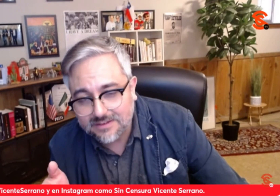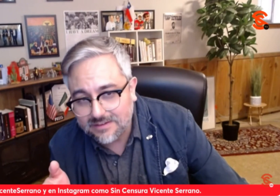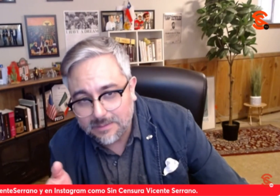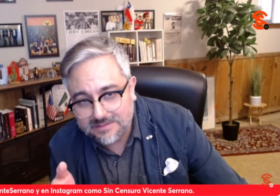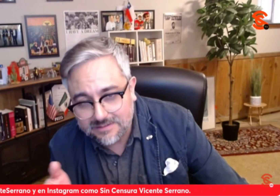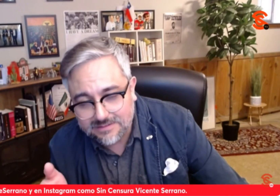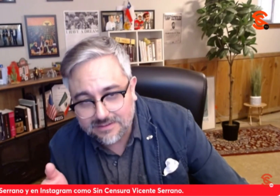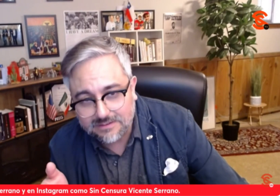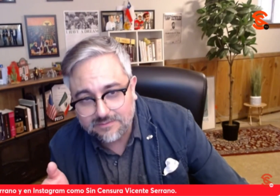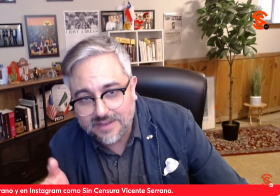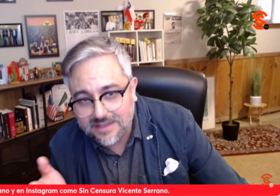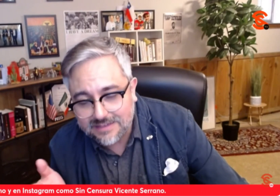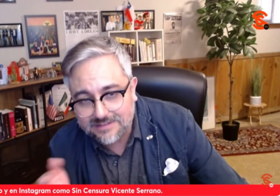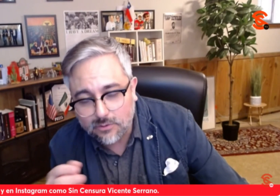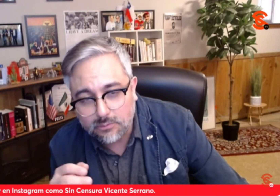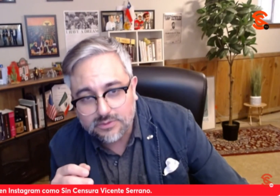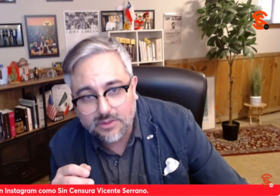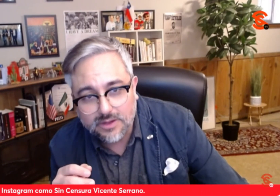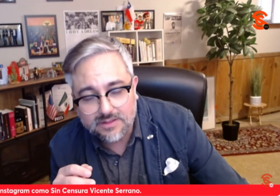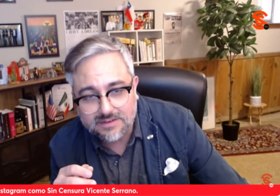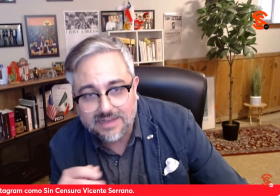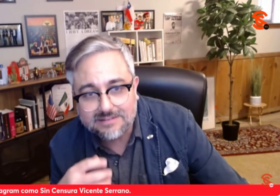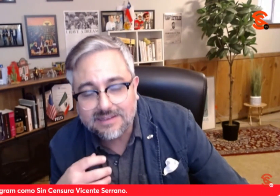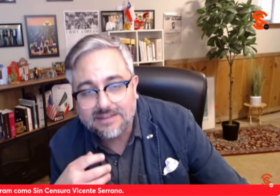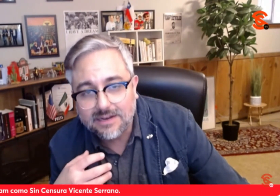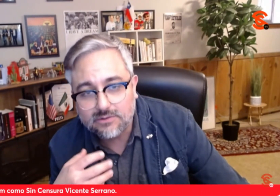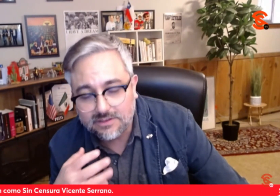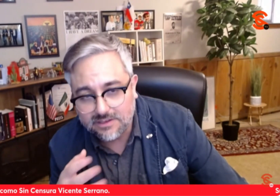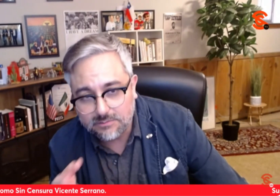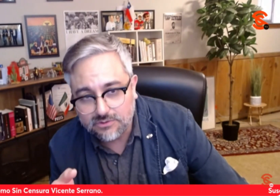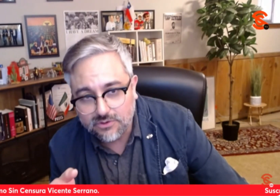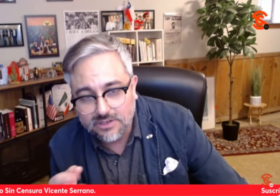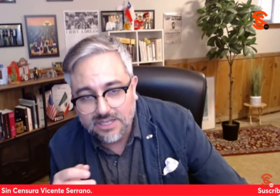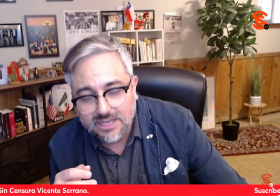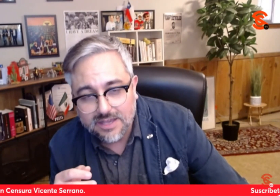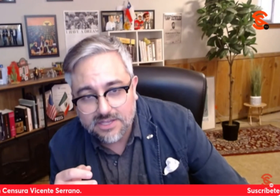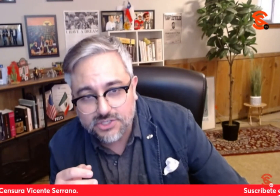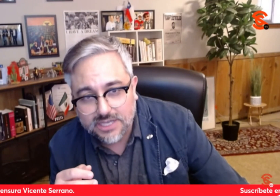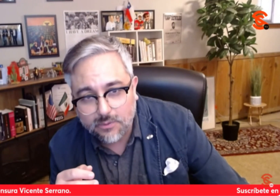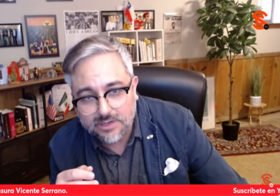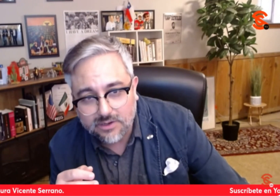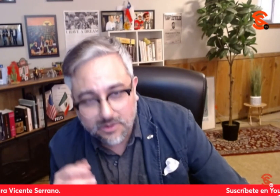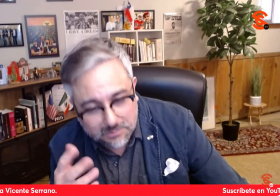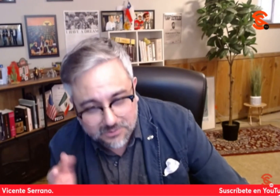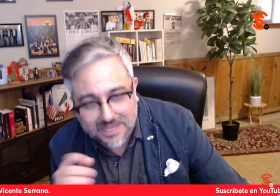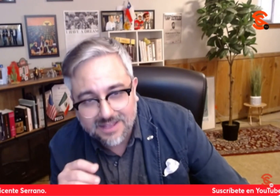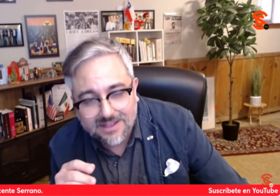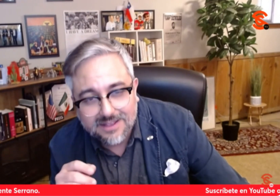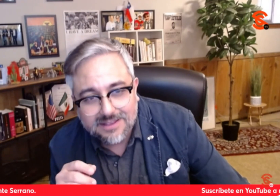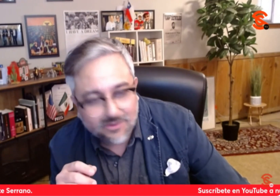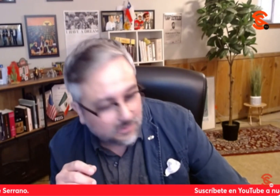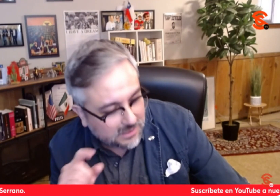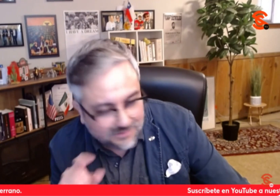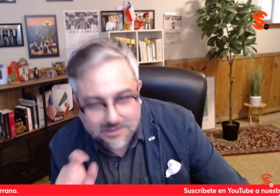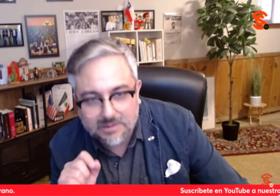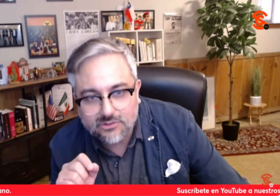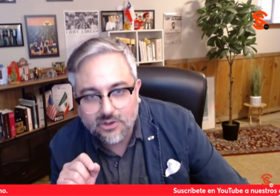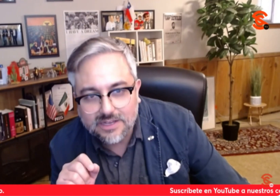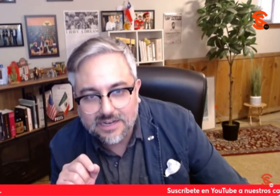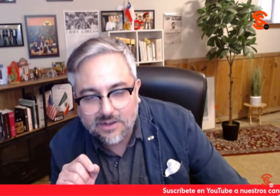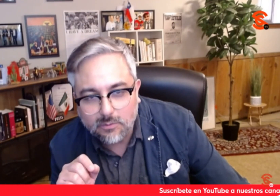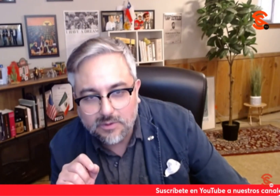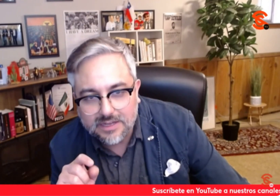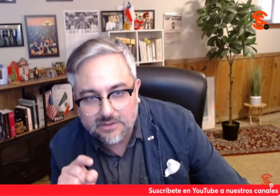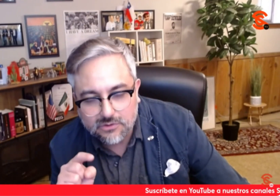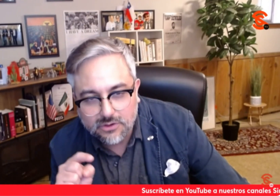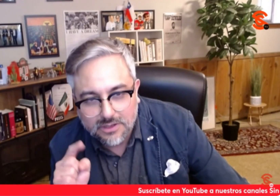disculpas, a veces falla esta computadora desde la que se genera nuestra transmisión allá en Chicago, Illinois, pero ya donde Villa restableció